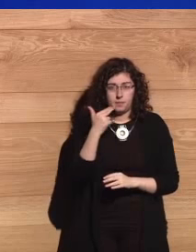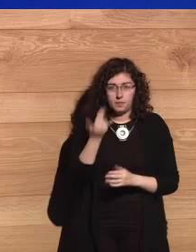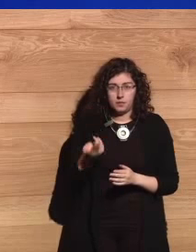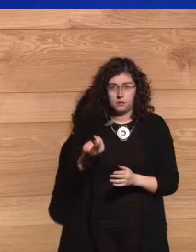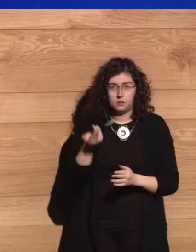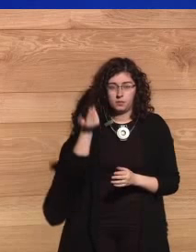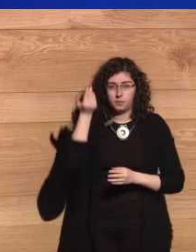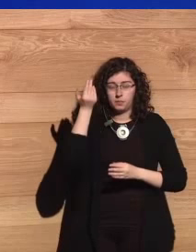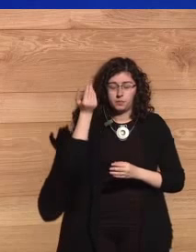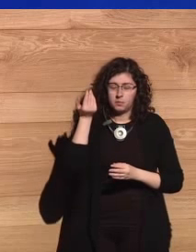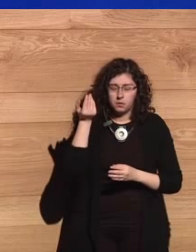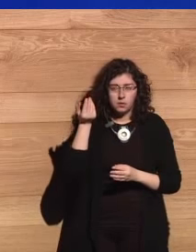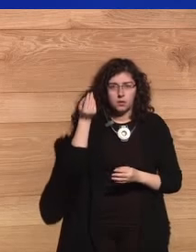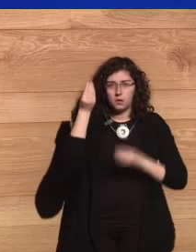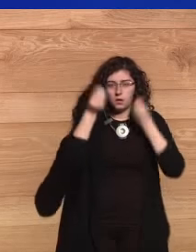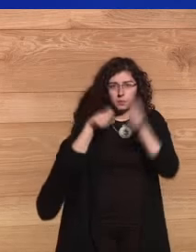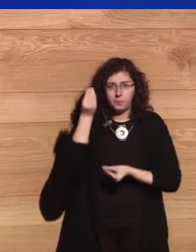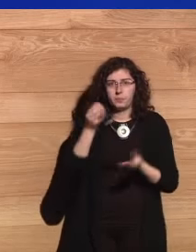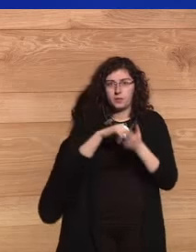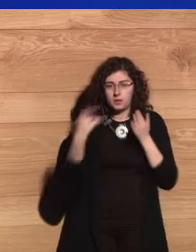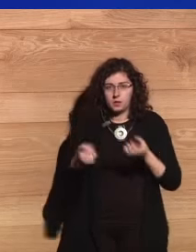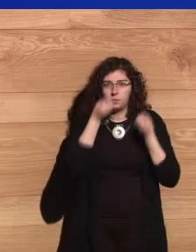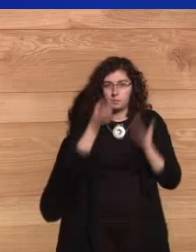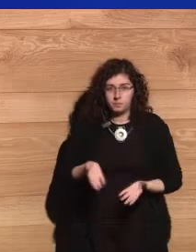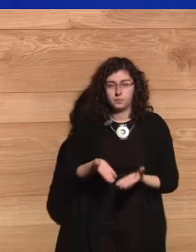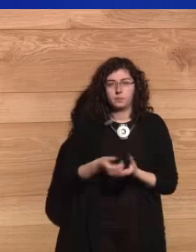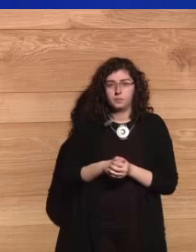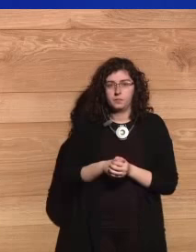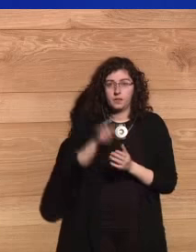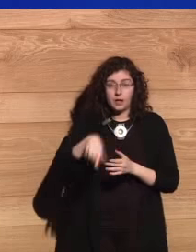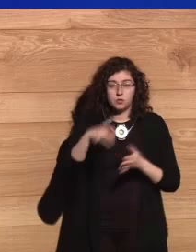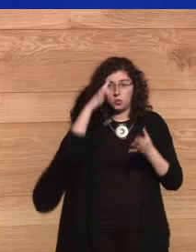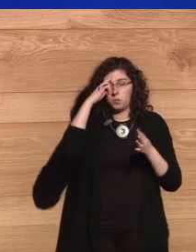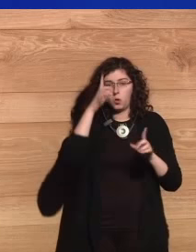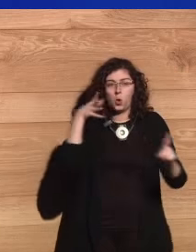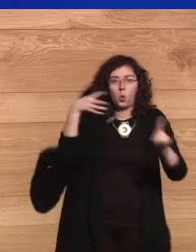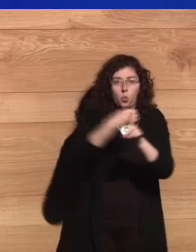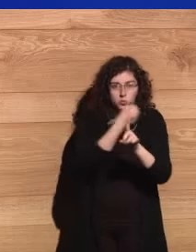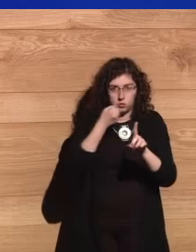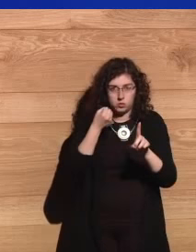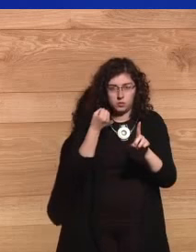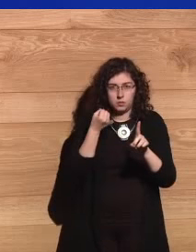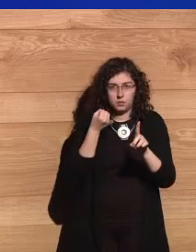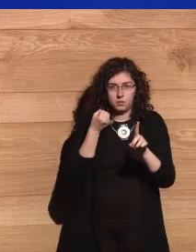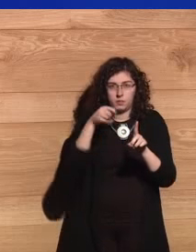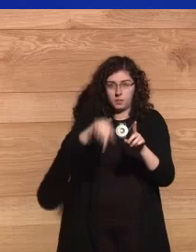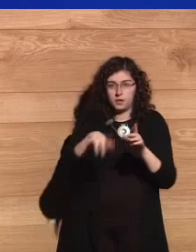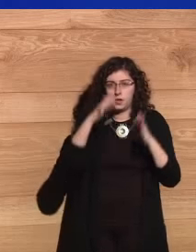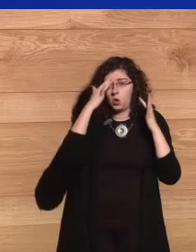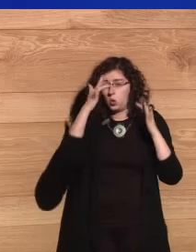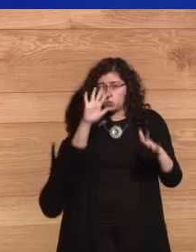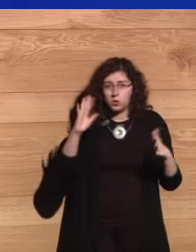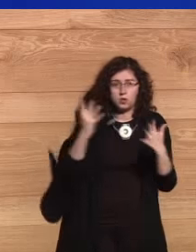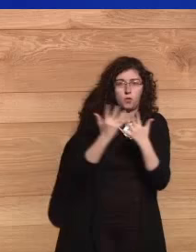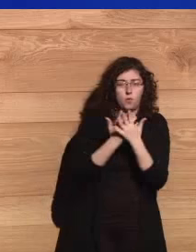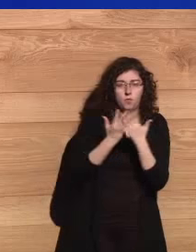pero las nanotecnologías también, porque esto nutre las utopías transhumanistas, el sueño de la